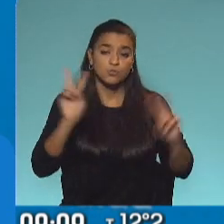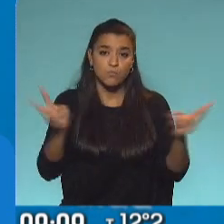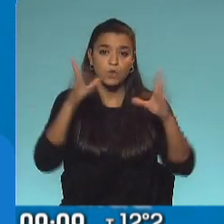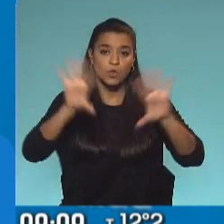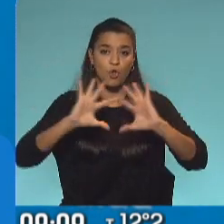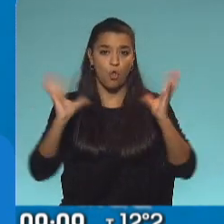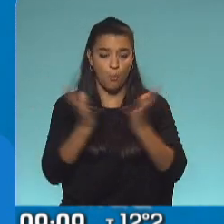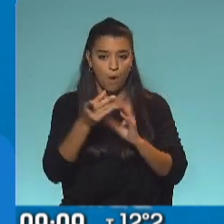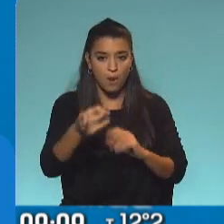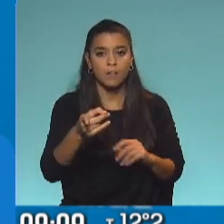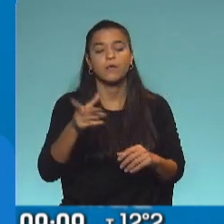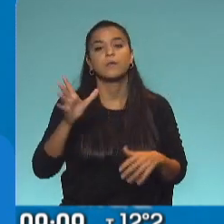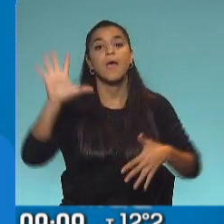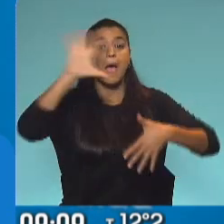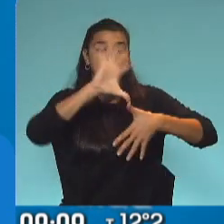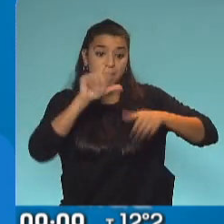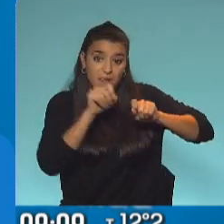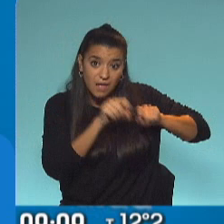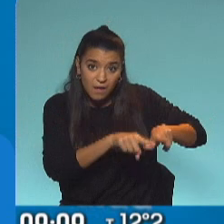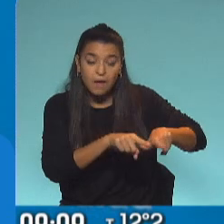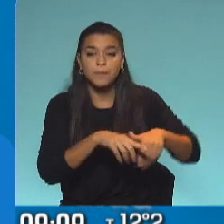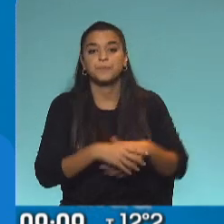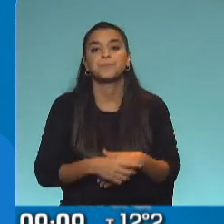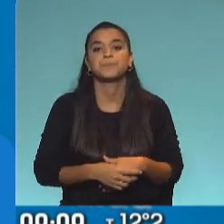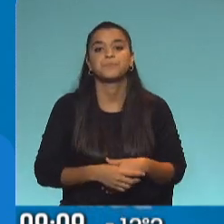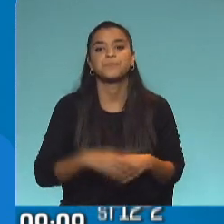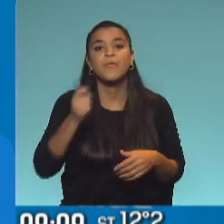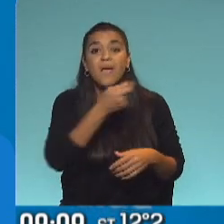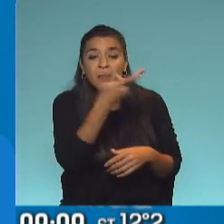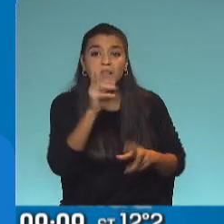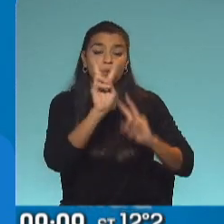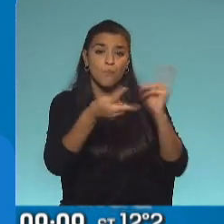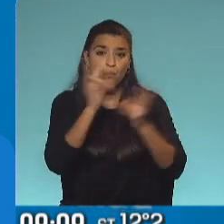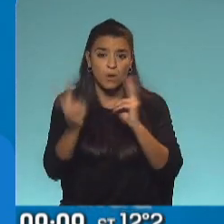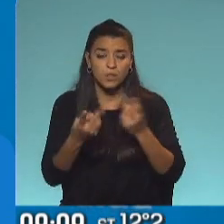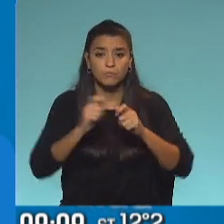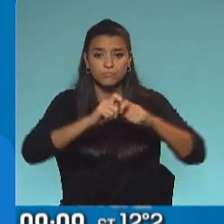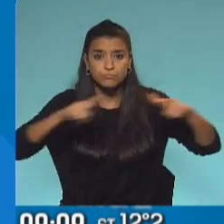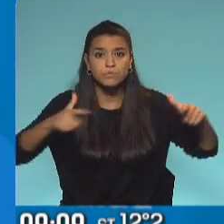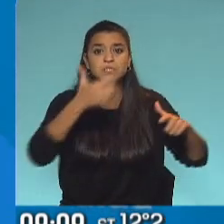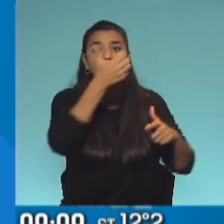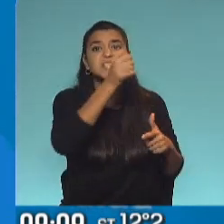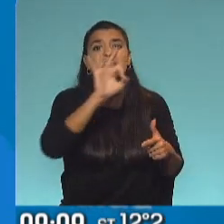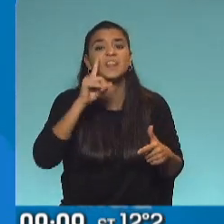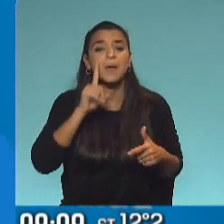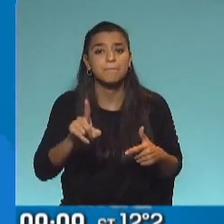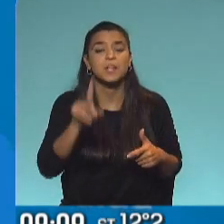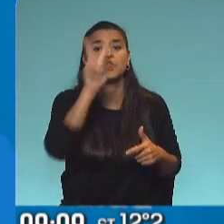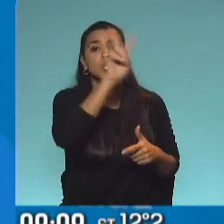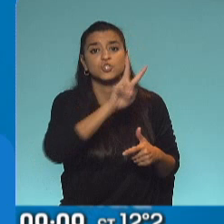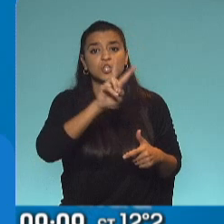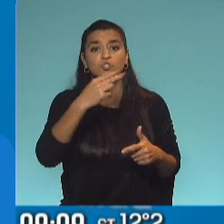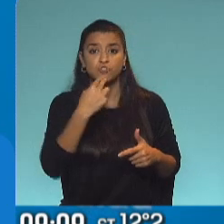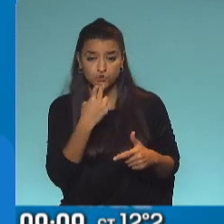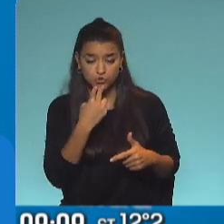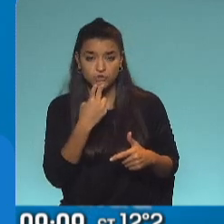global en el continente americano las cantidades de fallecidos ascienden a 60 mil 211